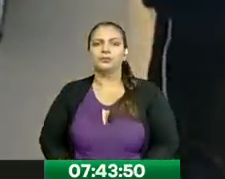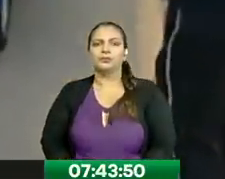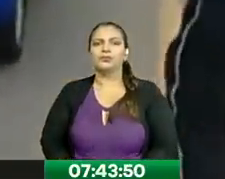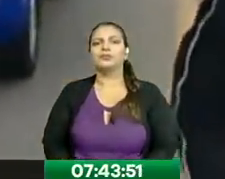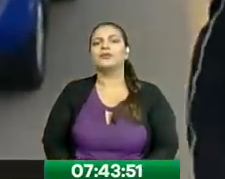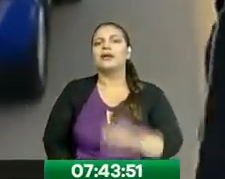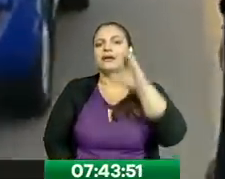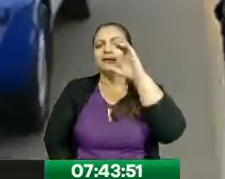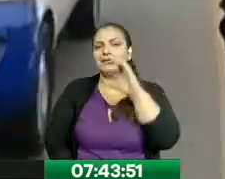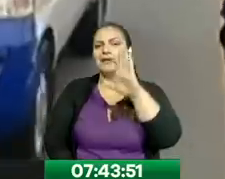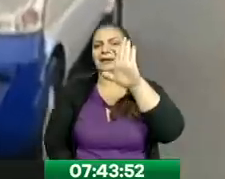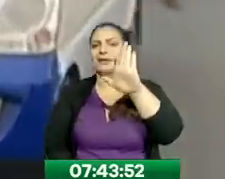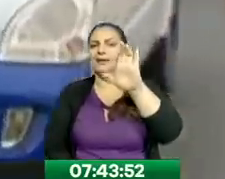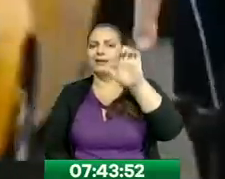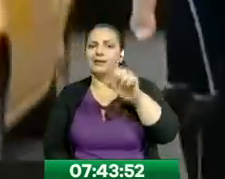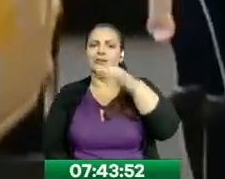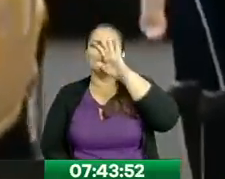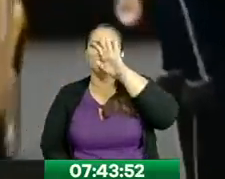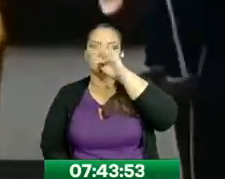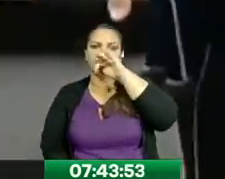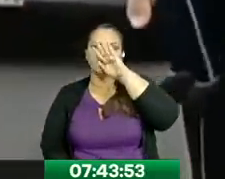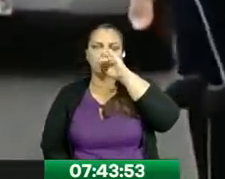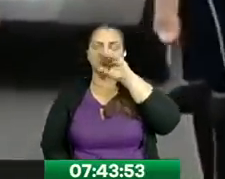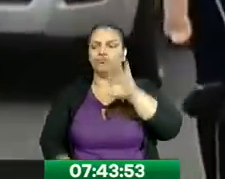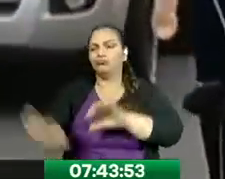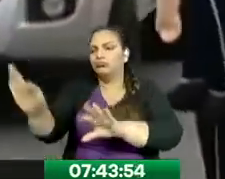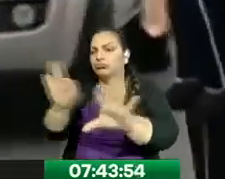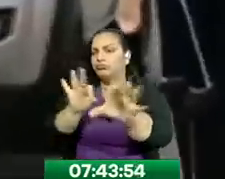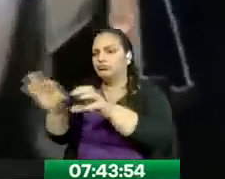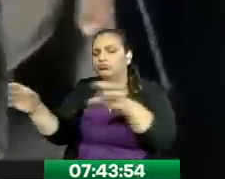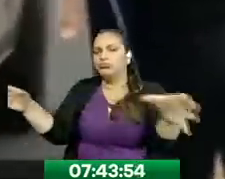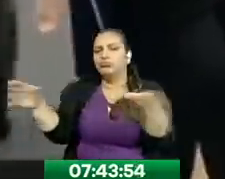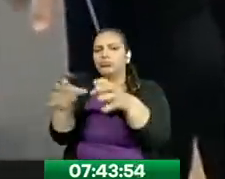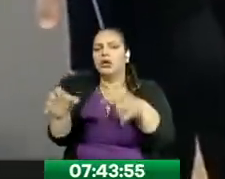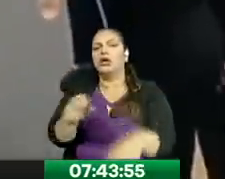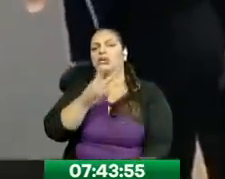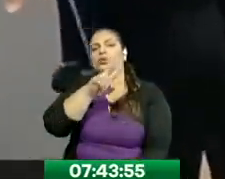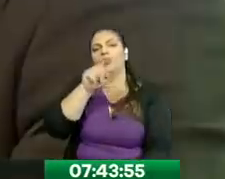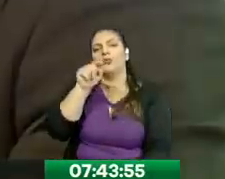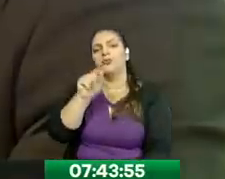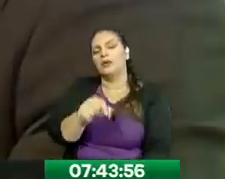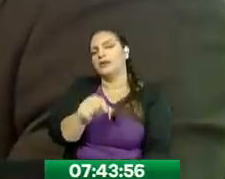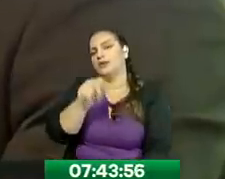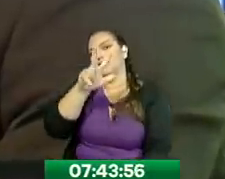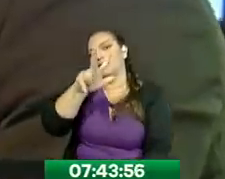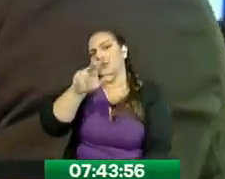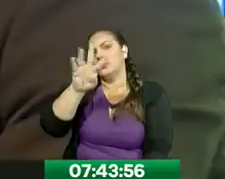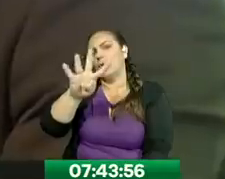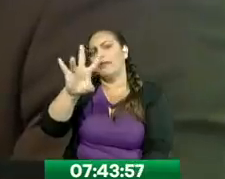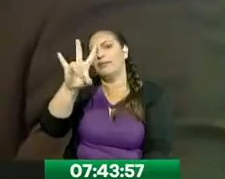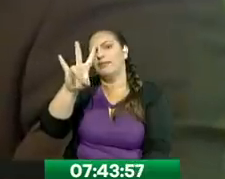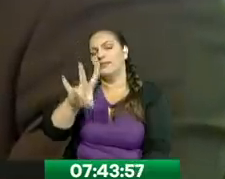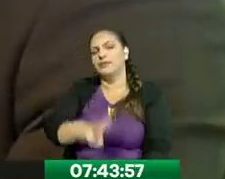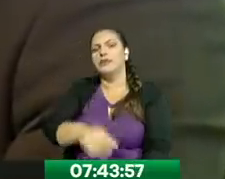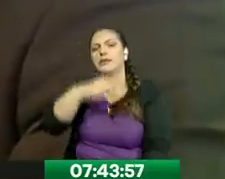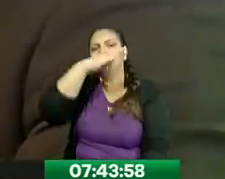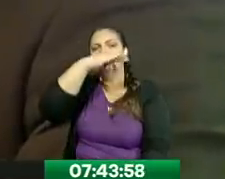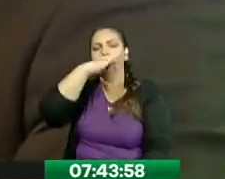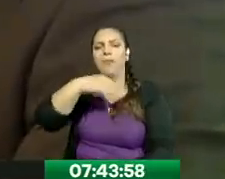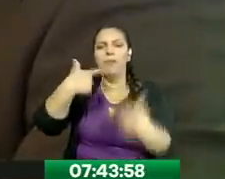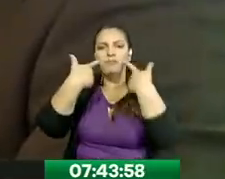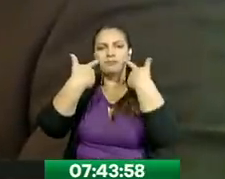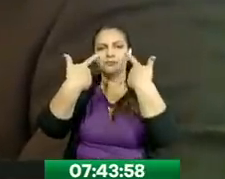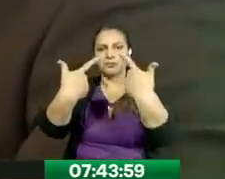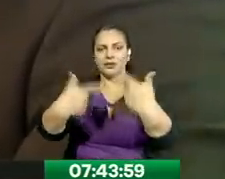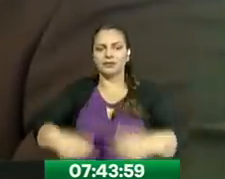de tránsito del ecuador desplegará dos mil 347 agentes en el guayas tenemos un control de límite de velocidad en carreteras con radares